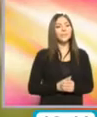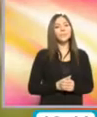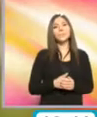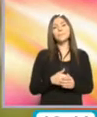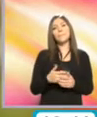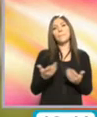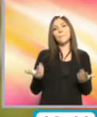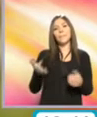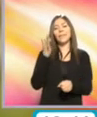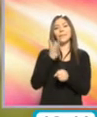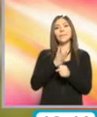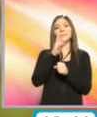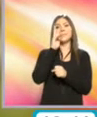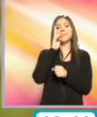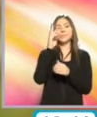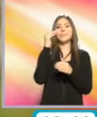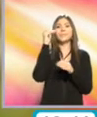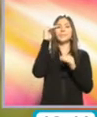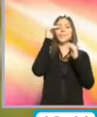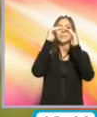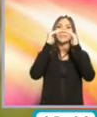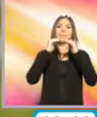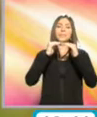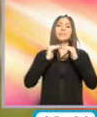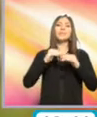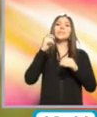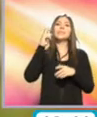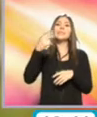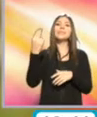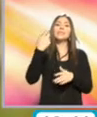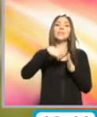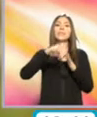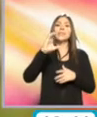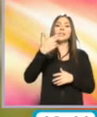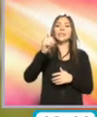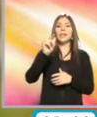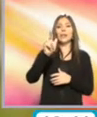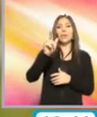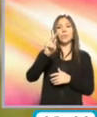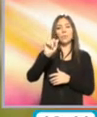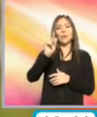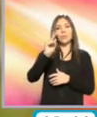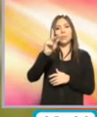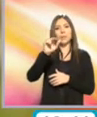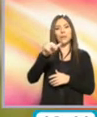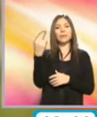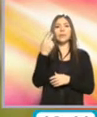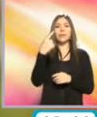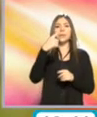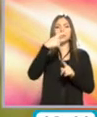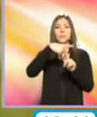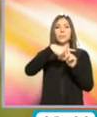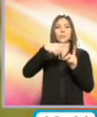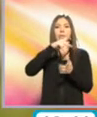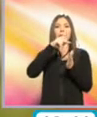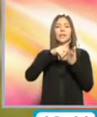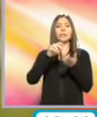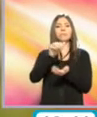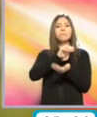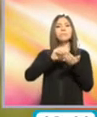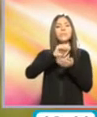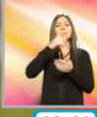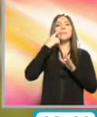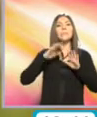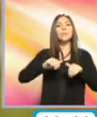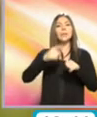Pues mira, chef, ahí están apareciendo en pantalla los ingredientes de las chalupas poblanas y vamos a necesitar medio kilo de masa para tortillas. Así